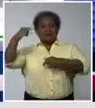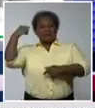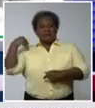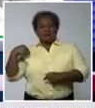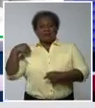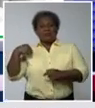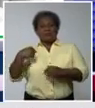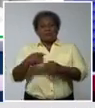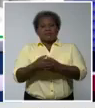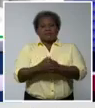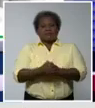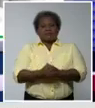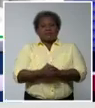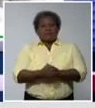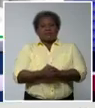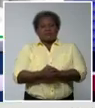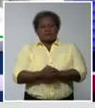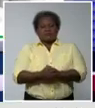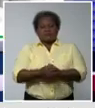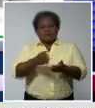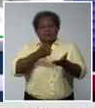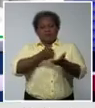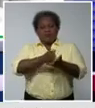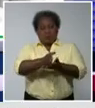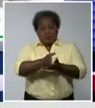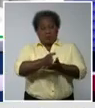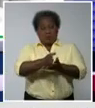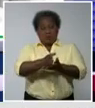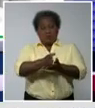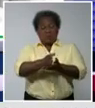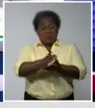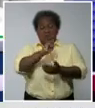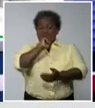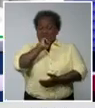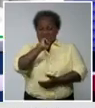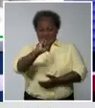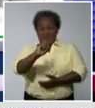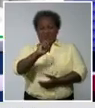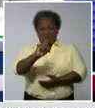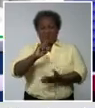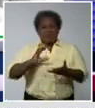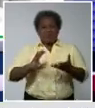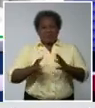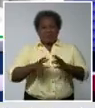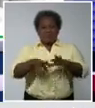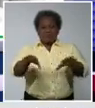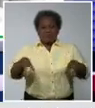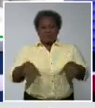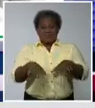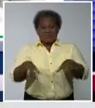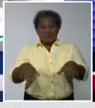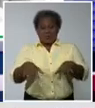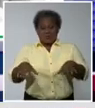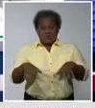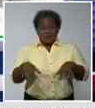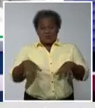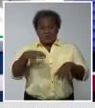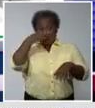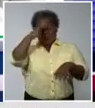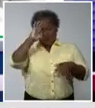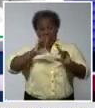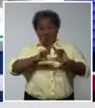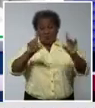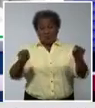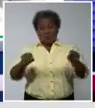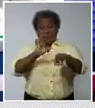día de ayer. Sigue siendo muy difícil y complicada la situación epidemiológica en nuestro